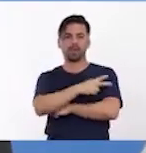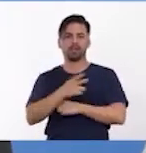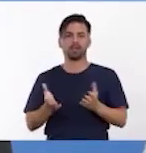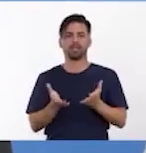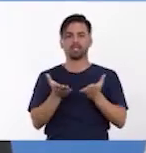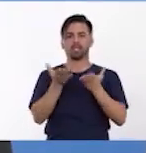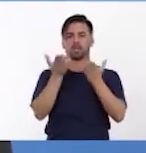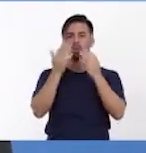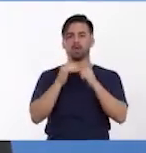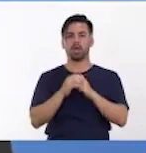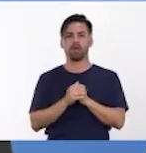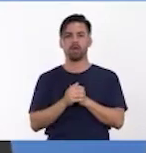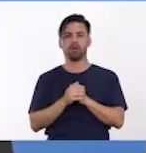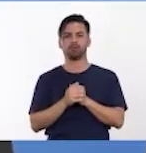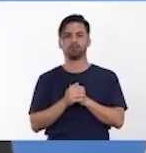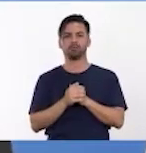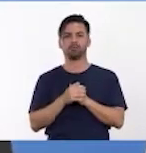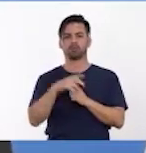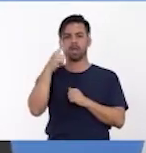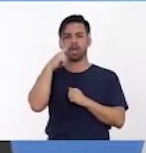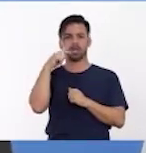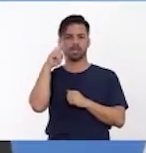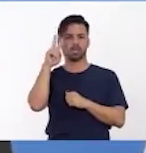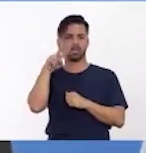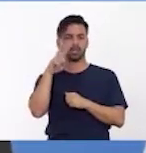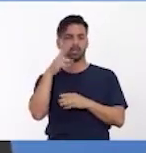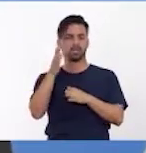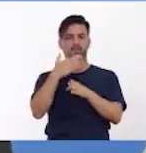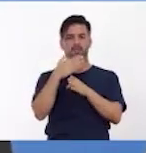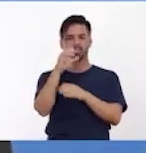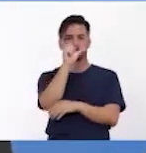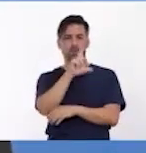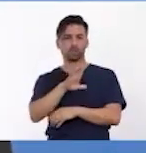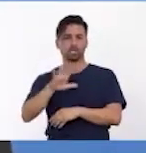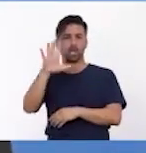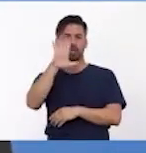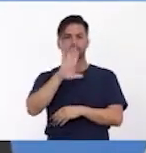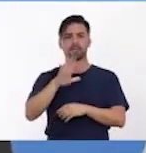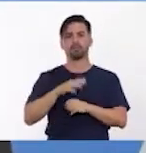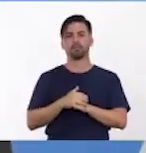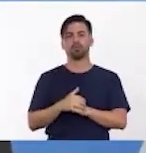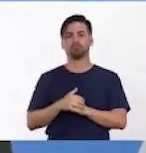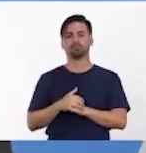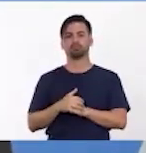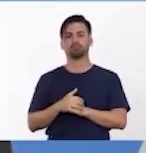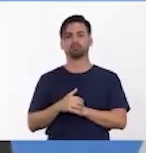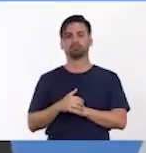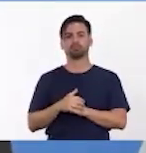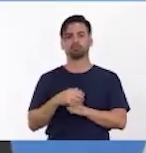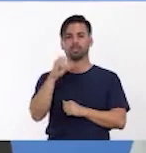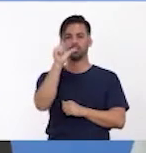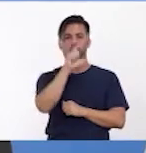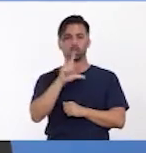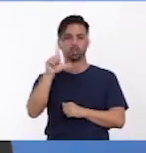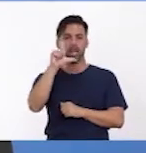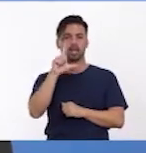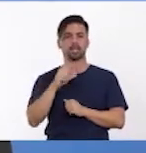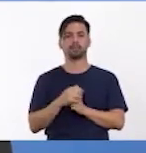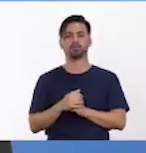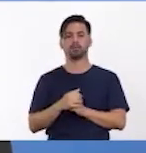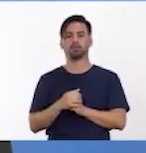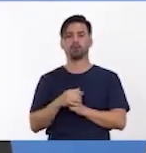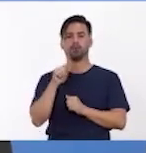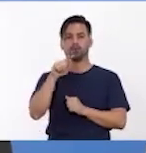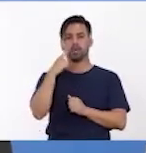ahí donde está la diferencia de nuestro socialismo, de los países que construyen el socialismo, que llevan la vía